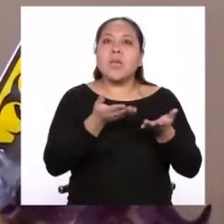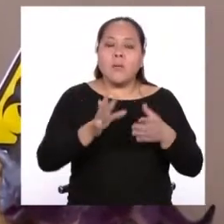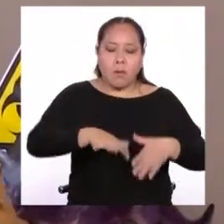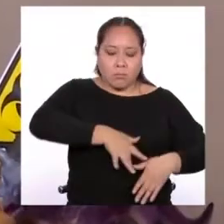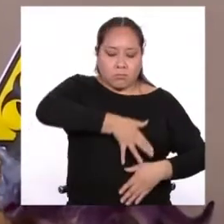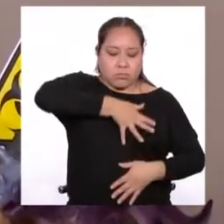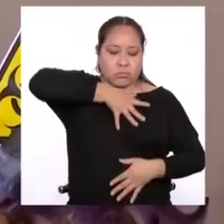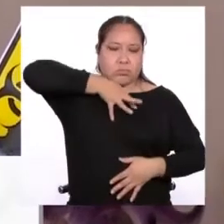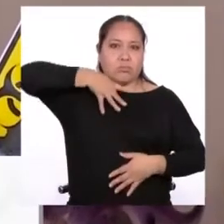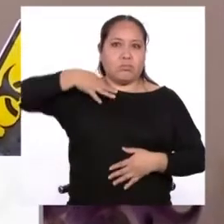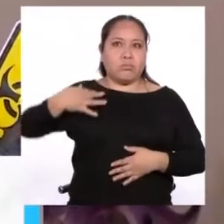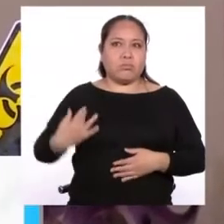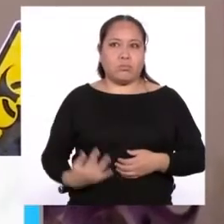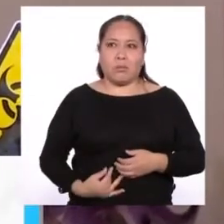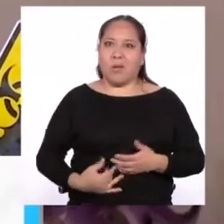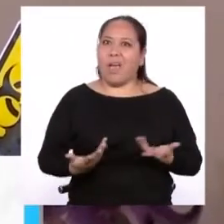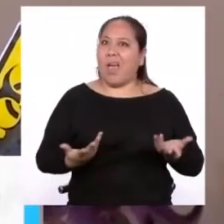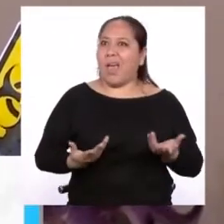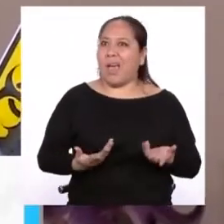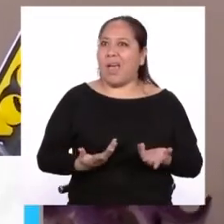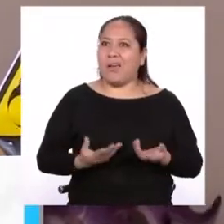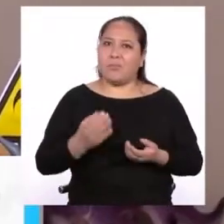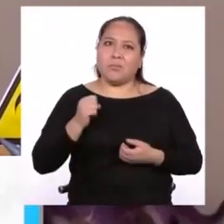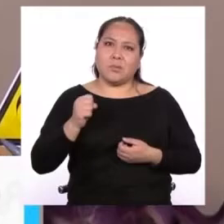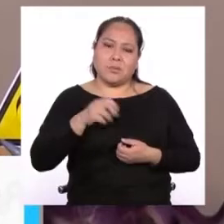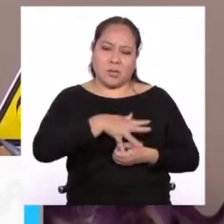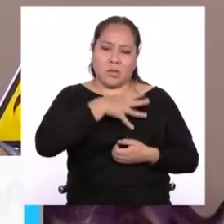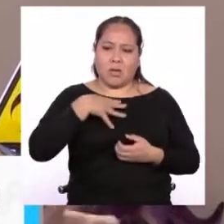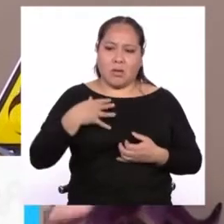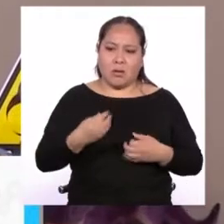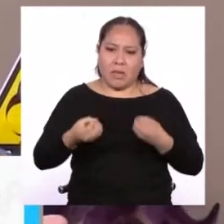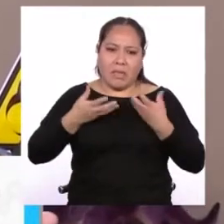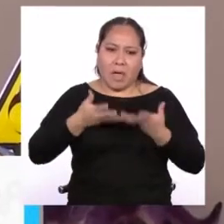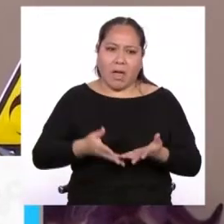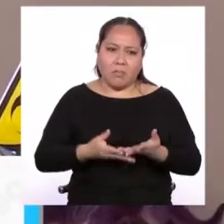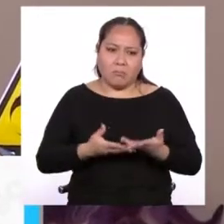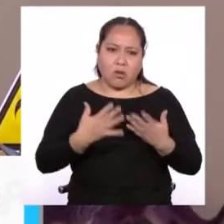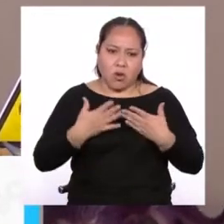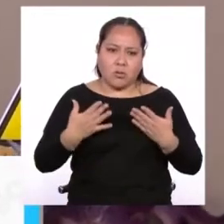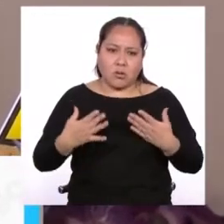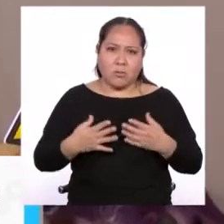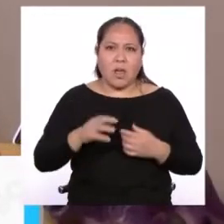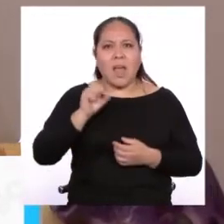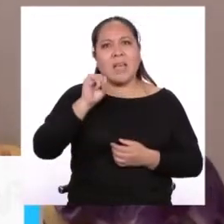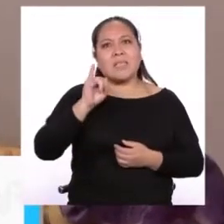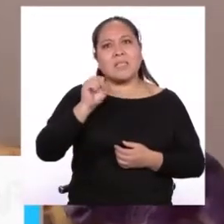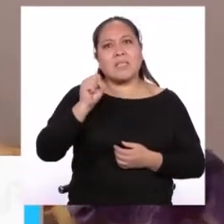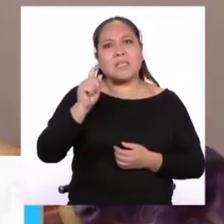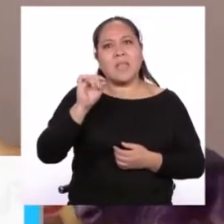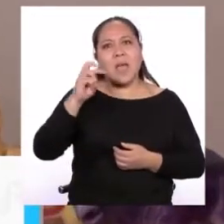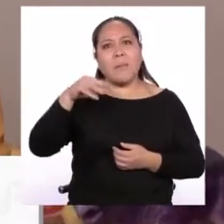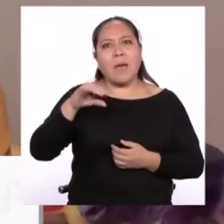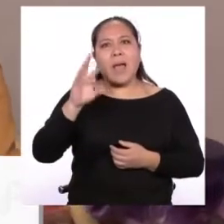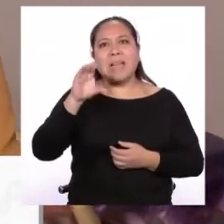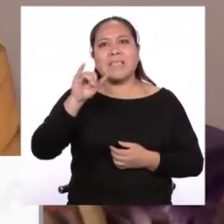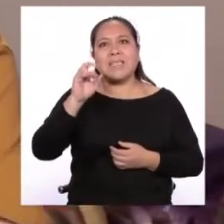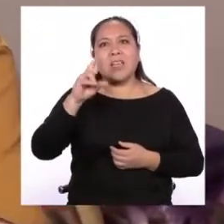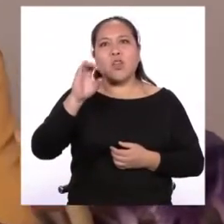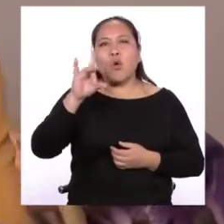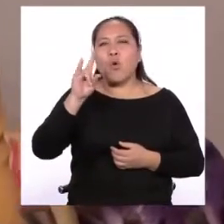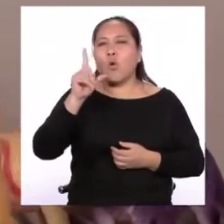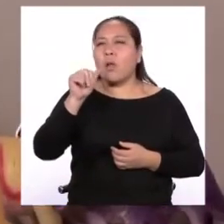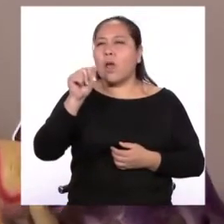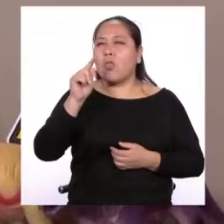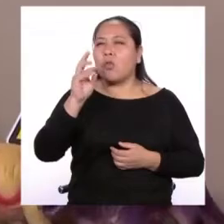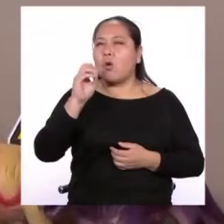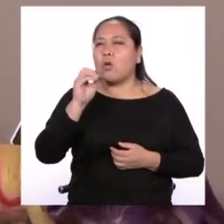humano? Bueno, la sangre circula por todo el cuerpo, lo nutre, gracias al sistema circulatorio, pero yo sé por qué lado vas, Saturno.